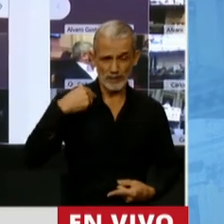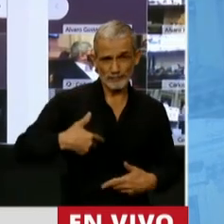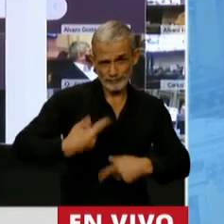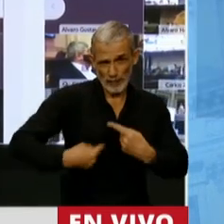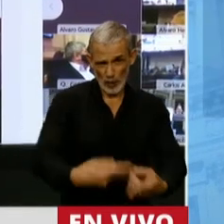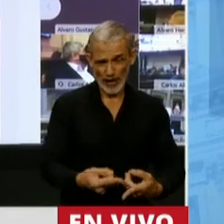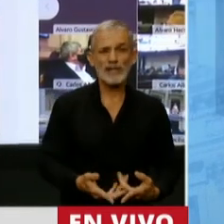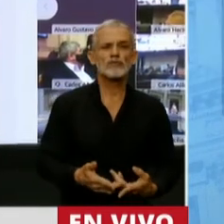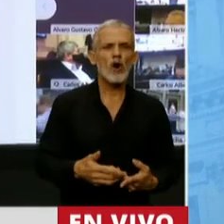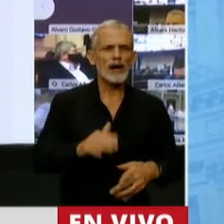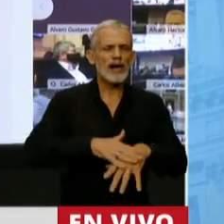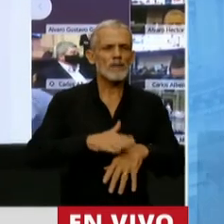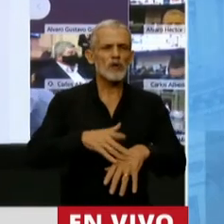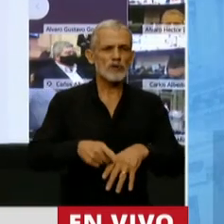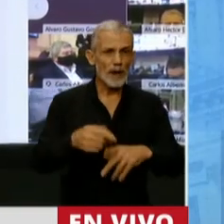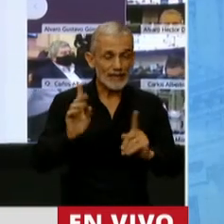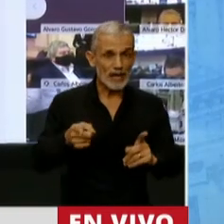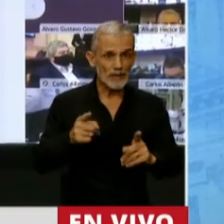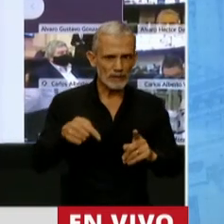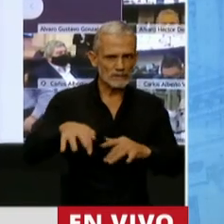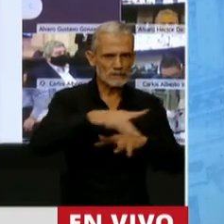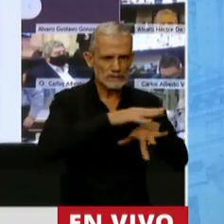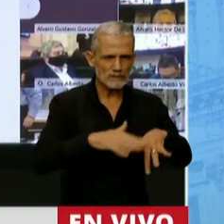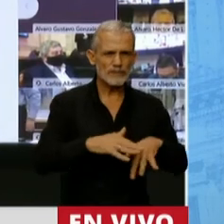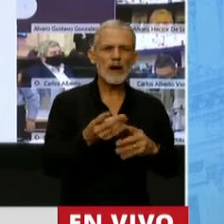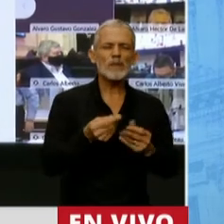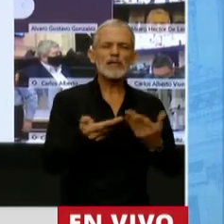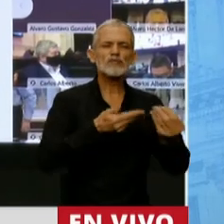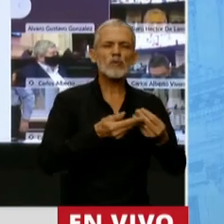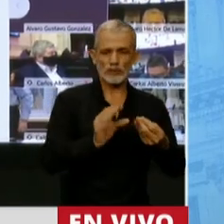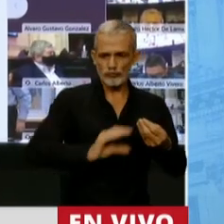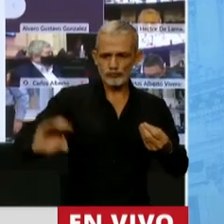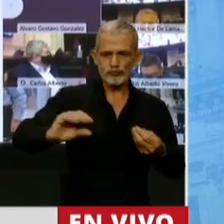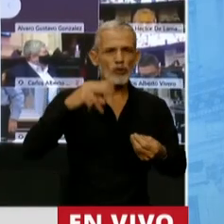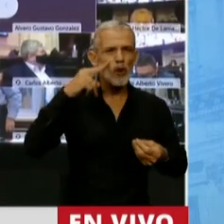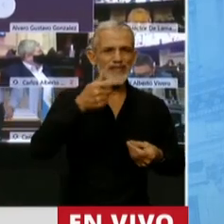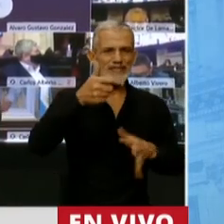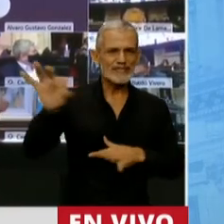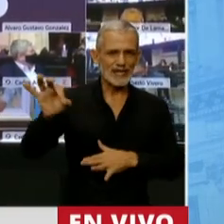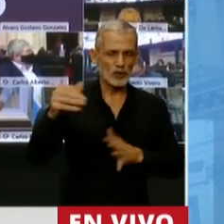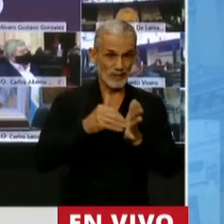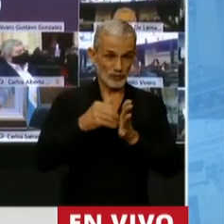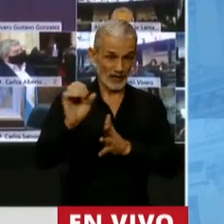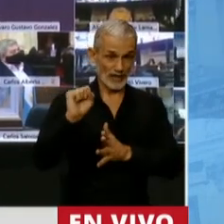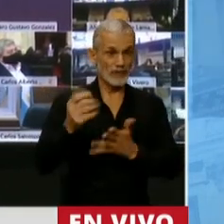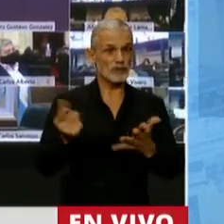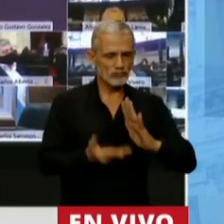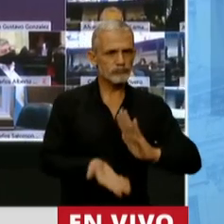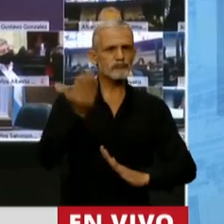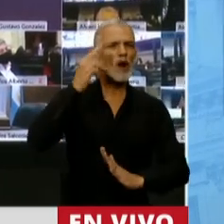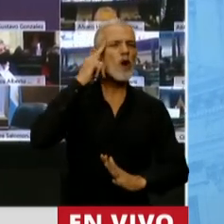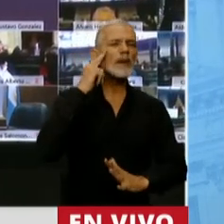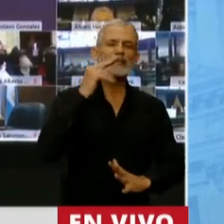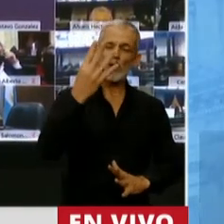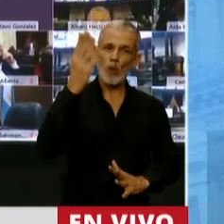también hubo algunos ruidos en estas semanas, el presupuesto destina casi 2.600 millones de pesos. Esto es un aumento del